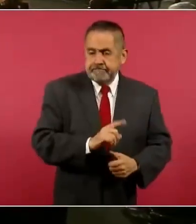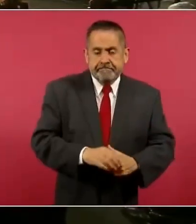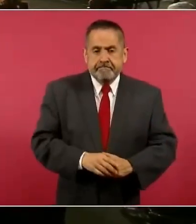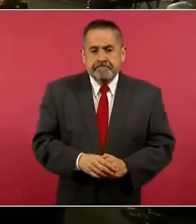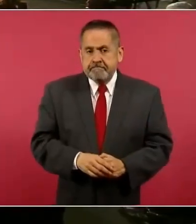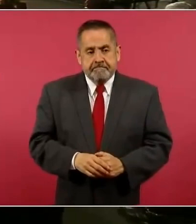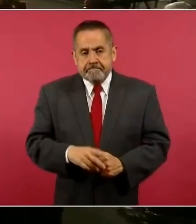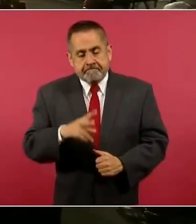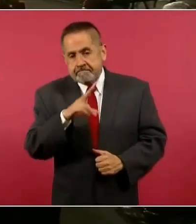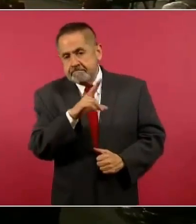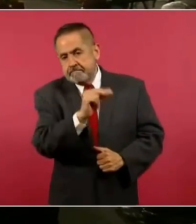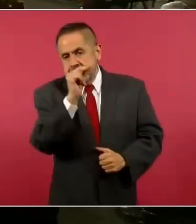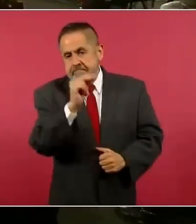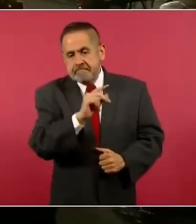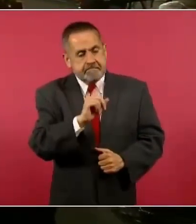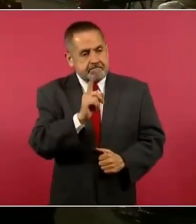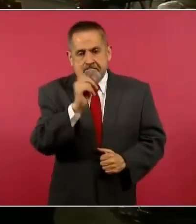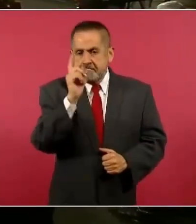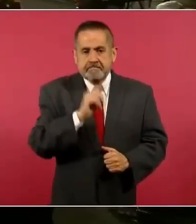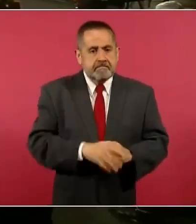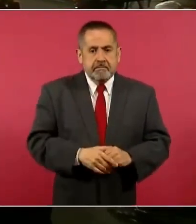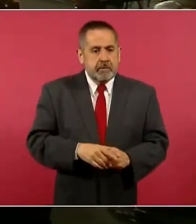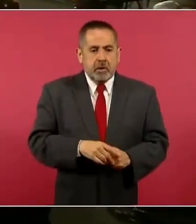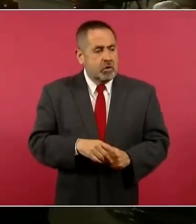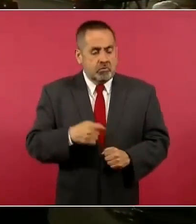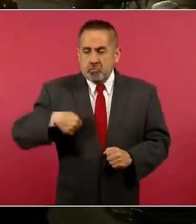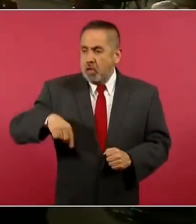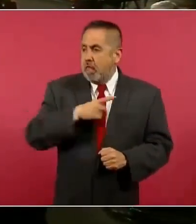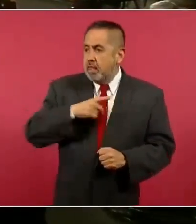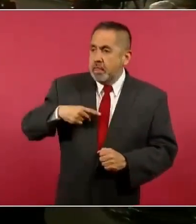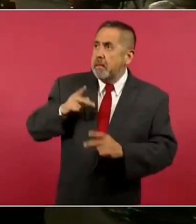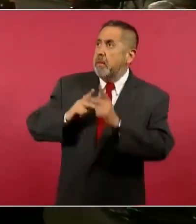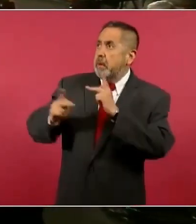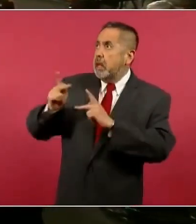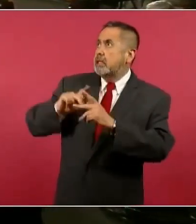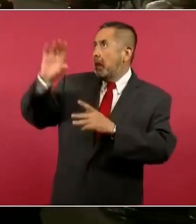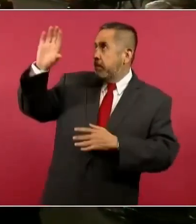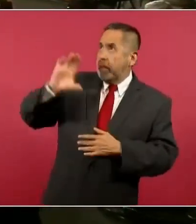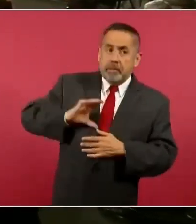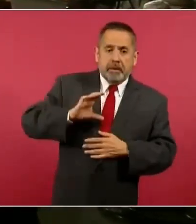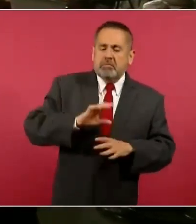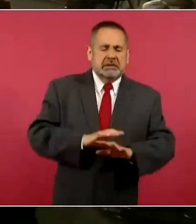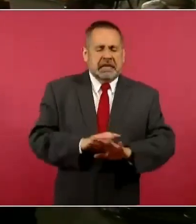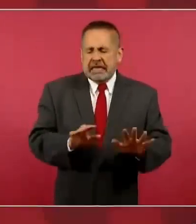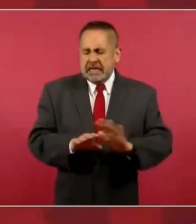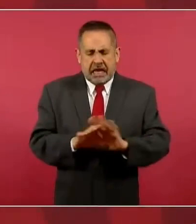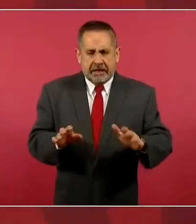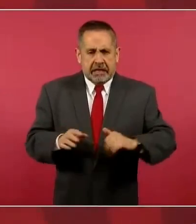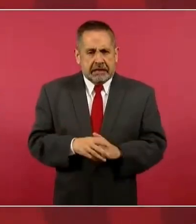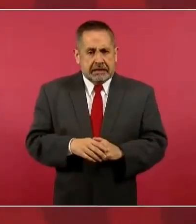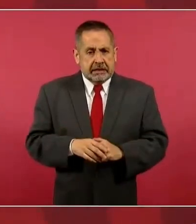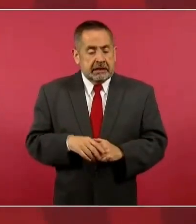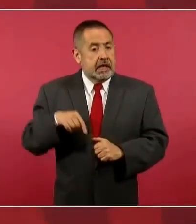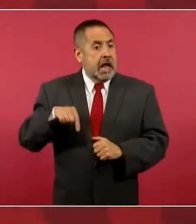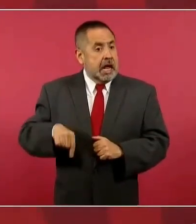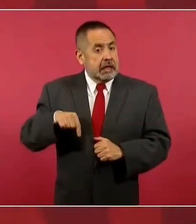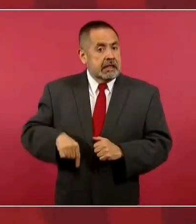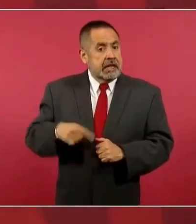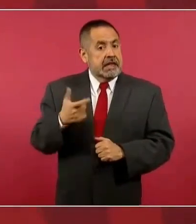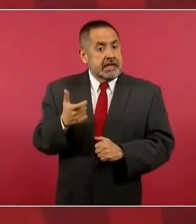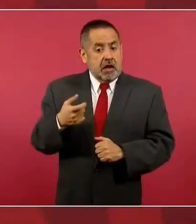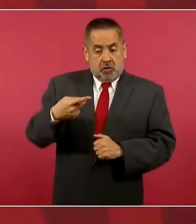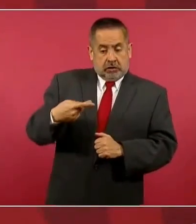Y dijimos no, no nos endeudamos, y lo que hicimos fue con